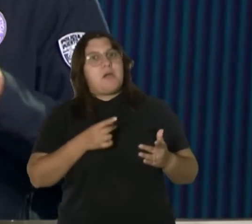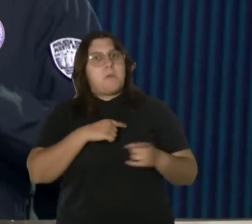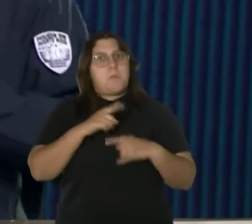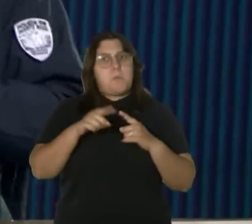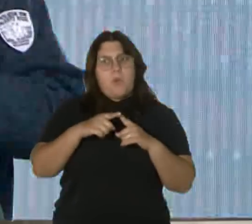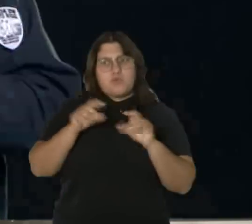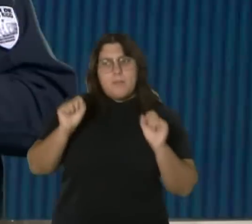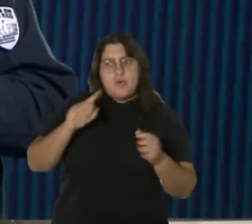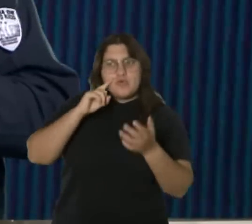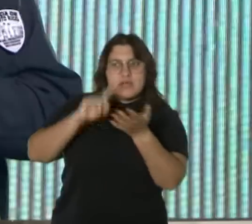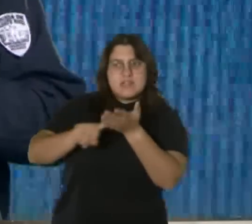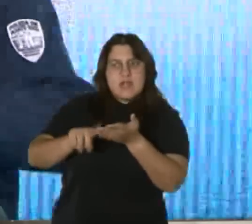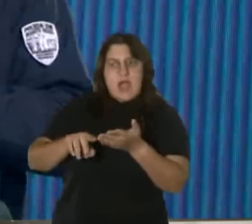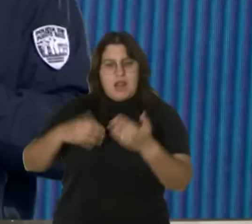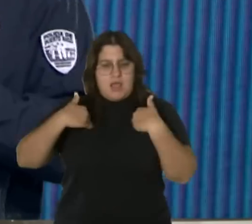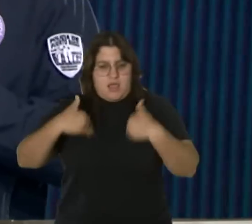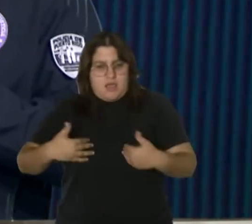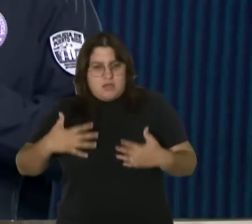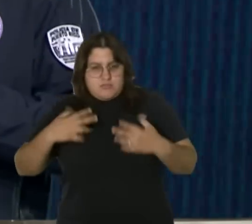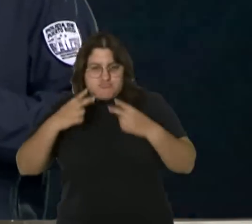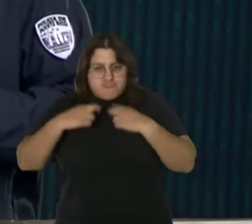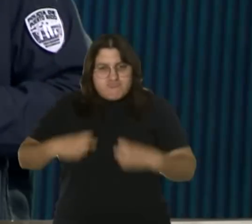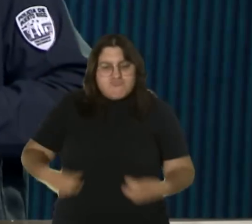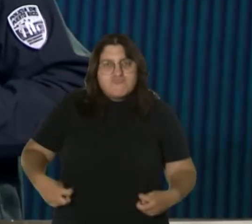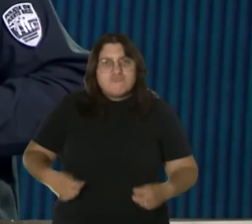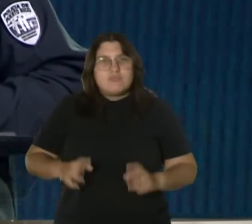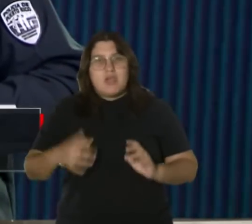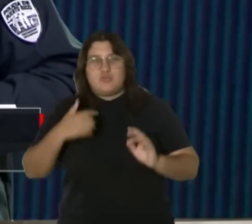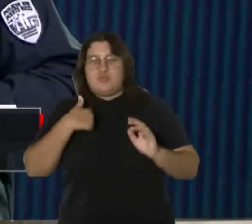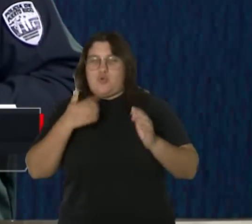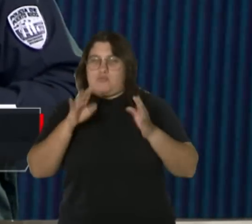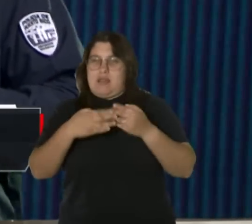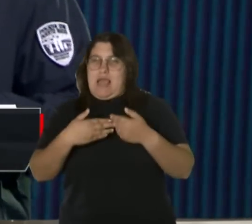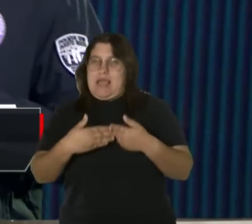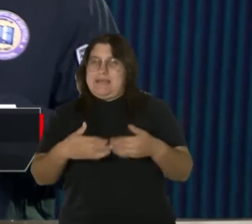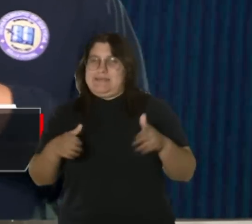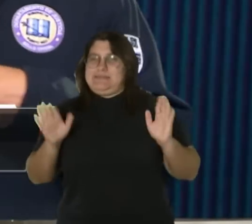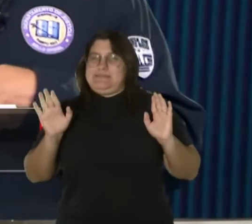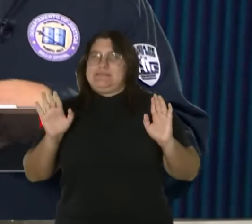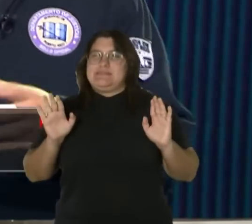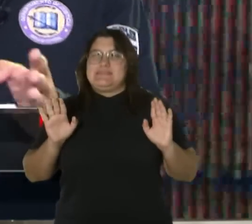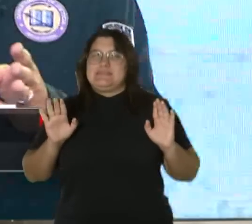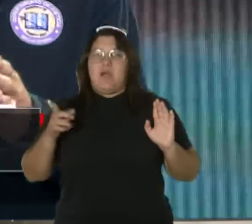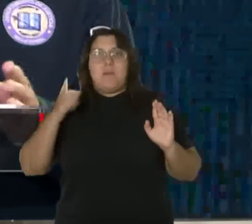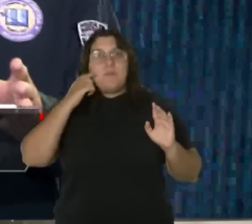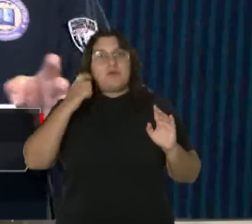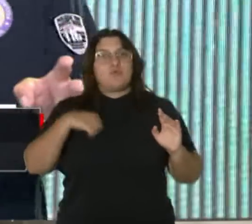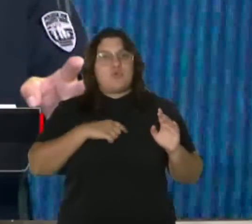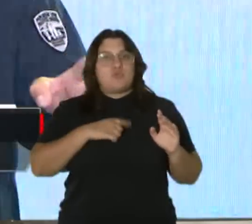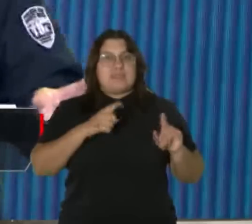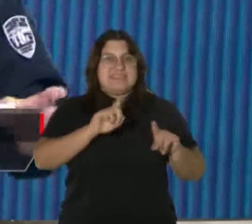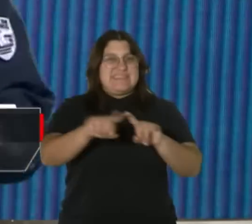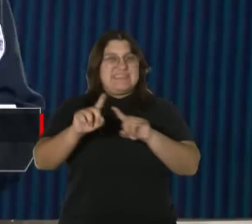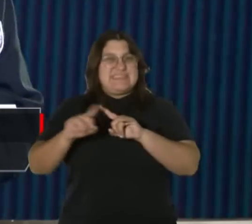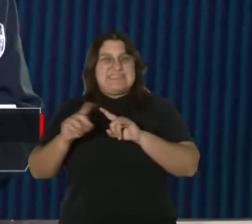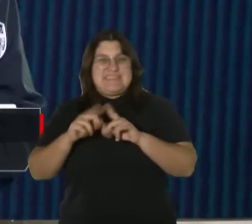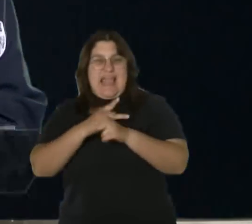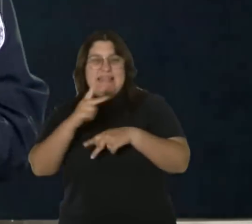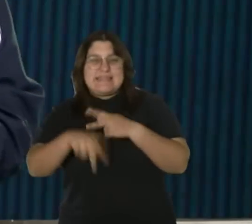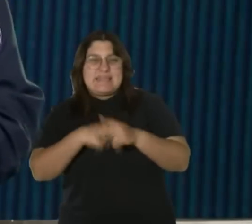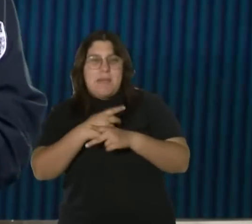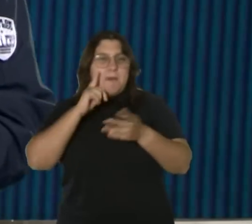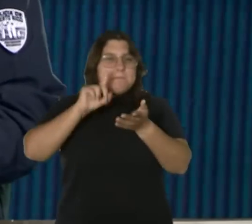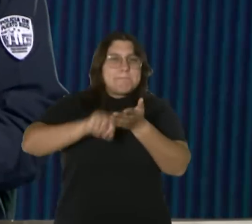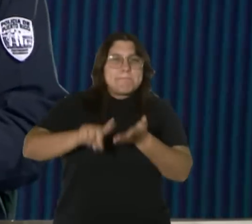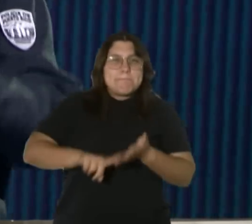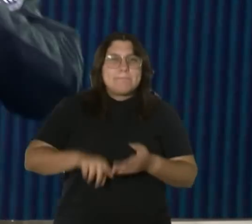pueden registrar cuando no me pueden registrar yo lo voy a dejar como embocadura porque vamos a estar tocando todos los diferentes tipos de registros